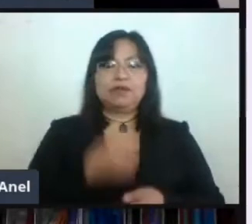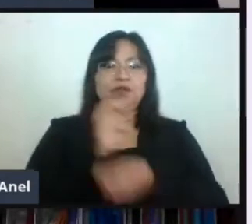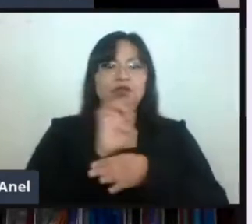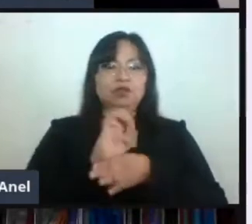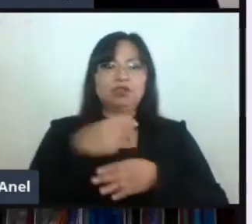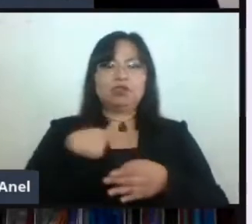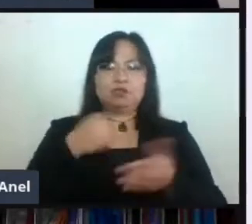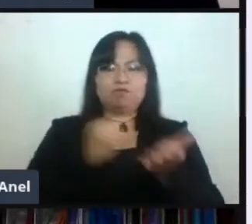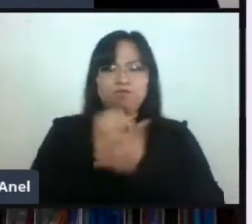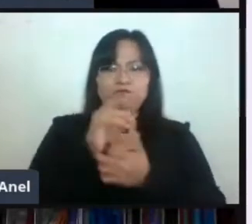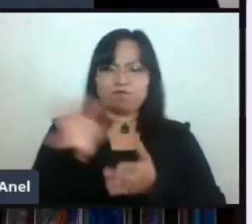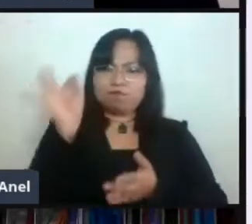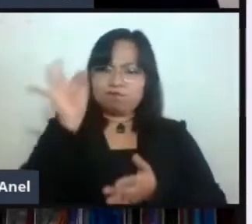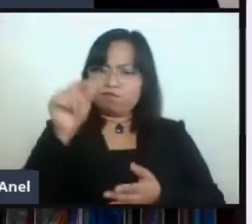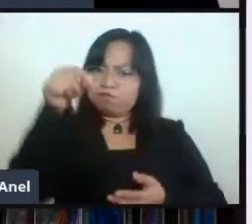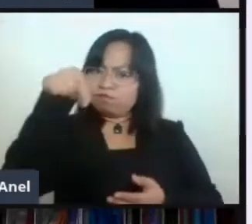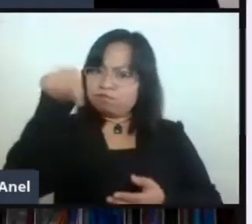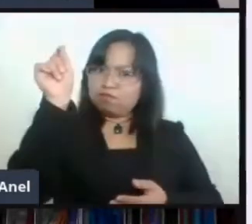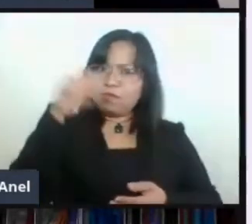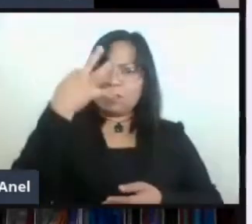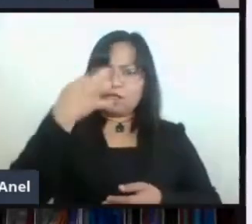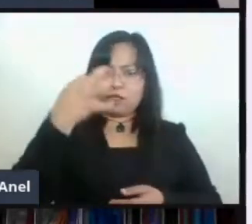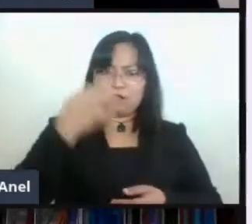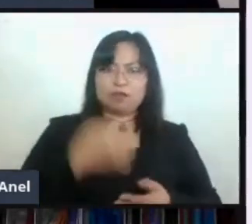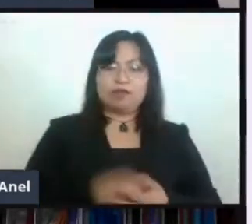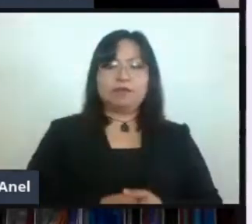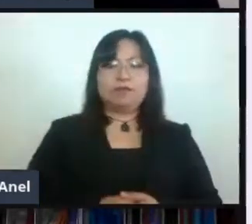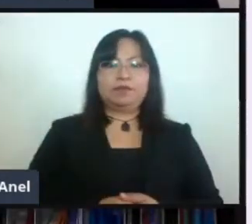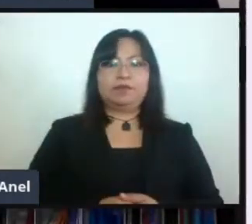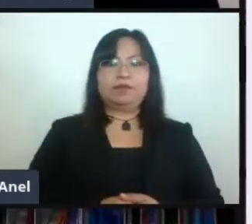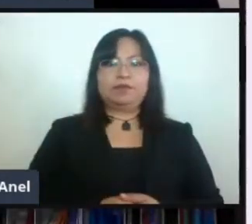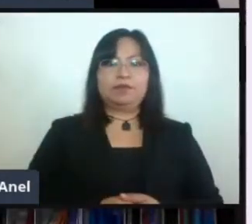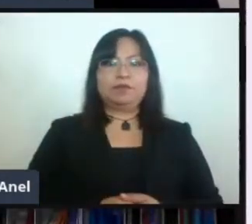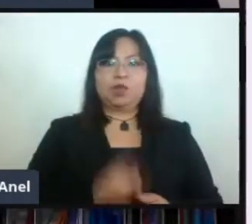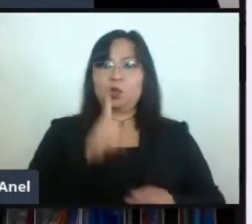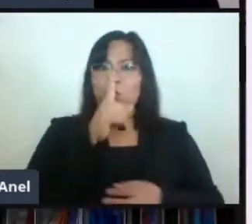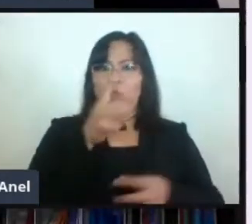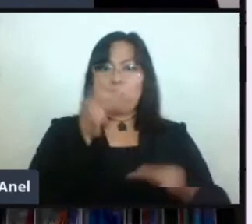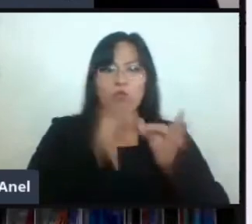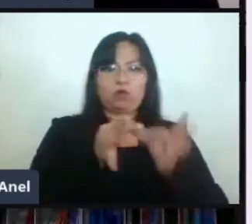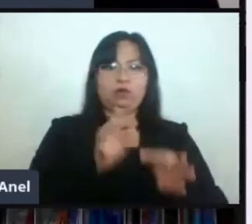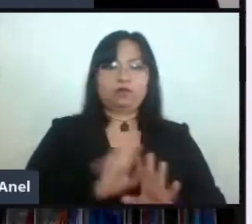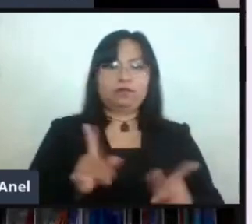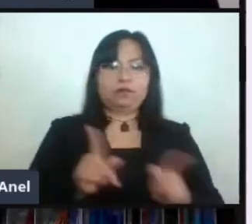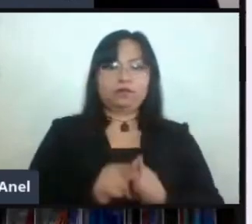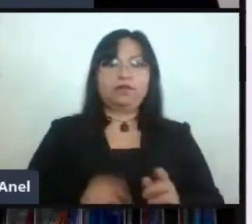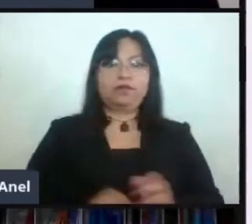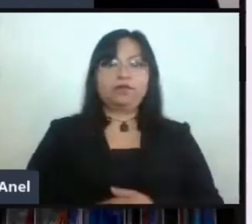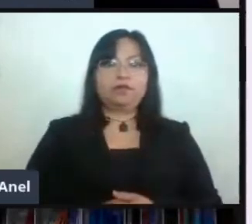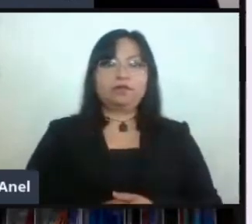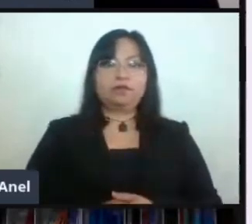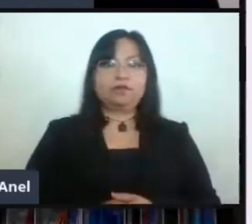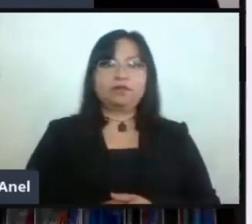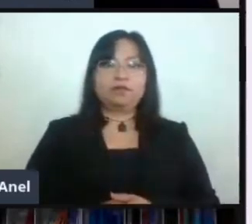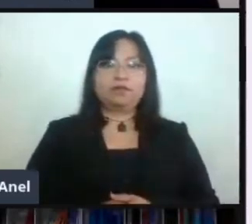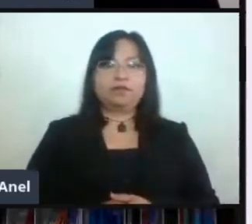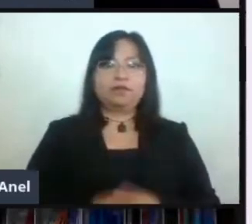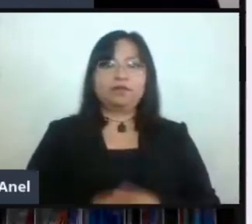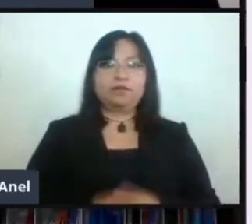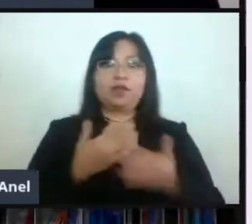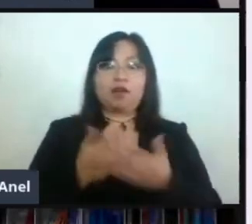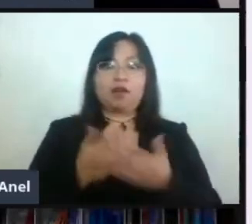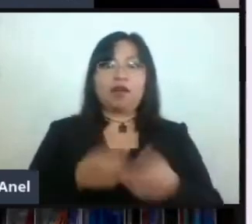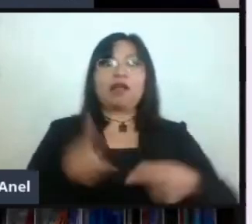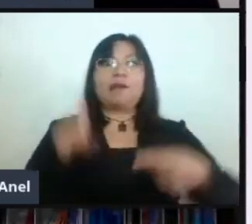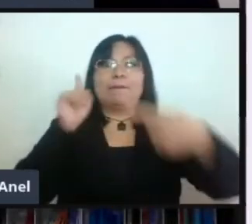clave de respuesta está aquí y le voy a poner un punto. Listo. Ahora que sigue, voy a hacer otra pregunta más